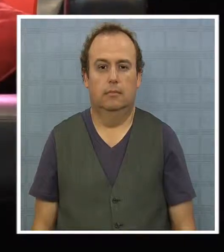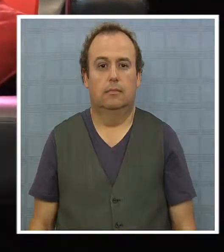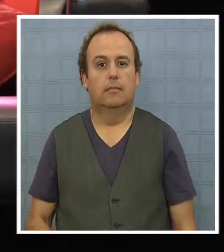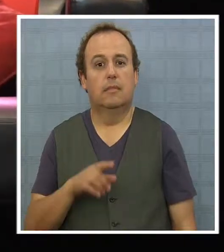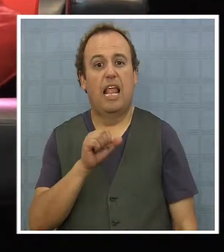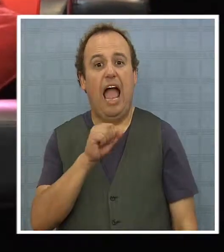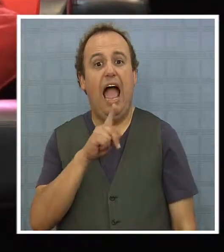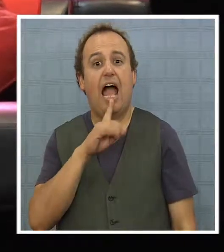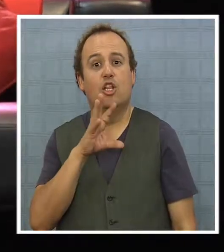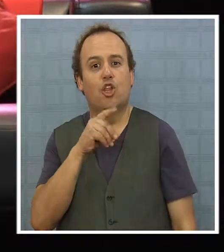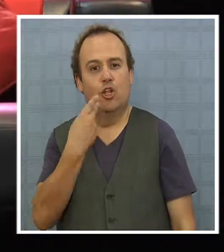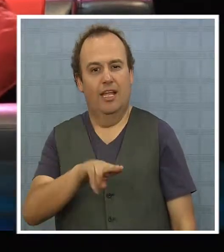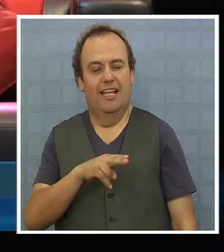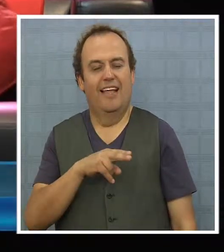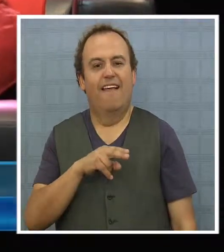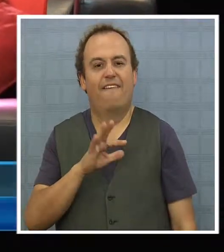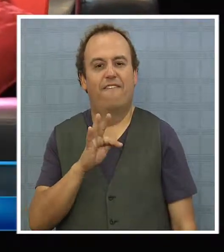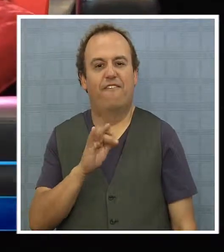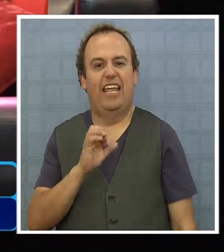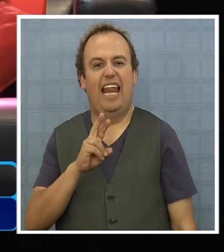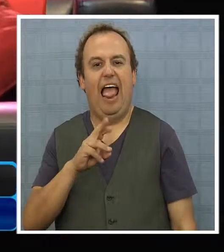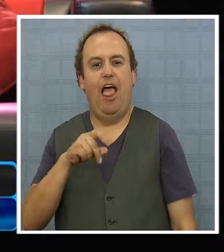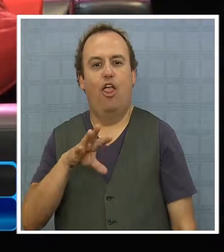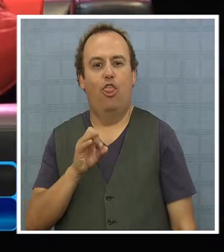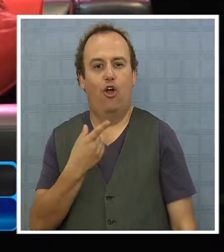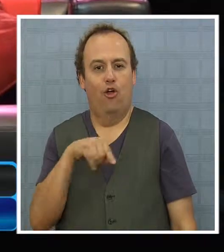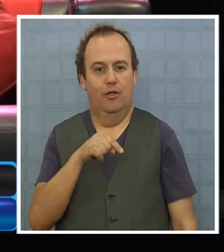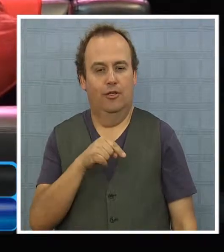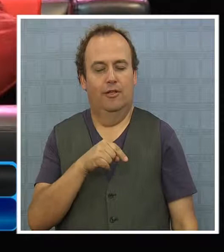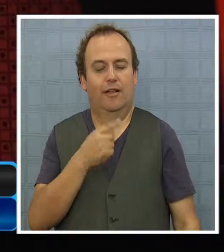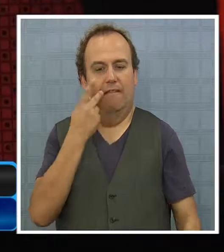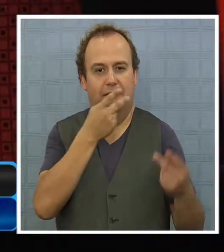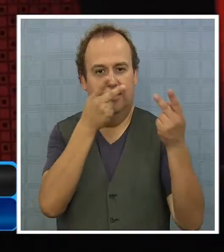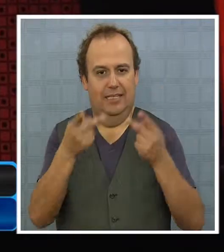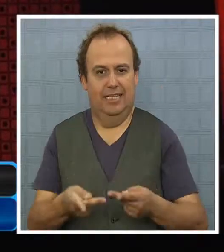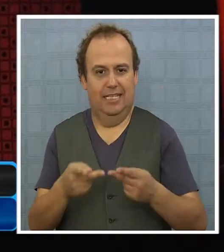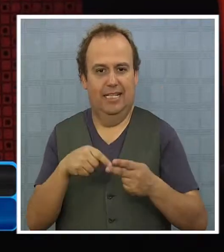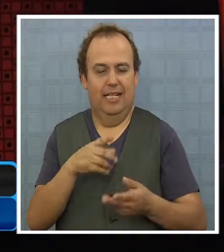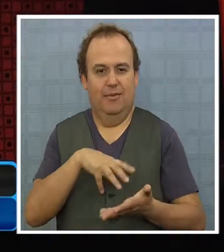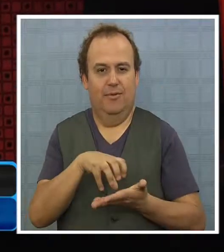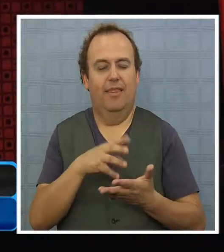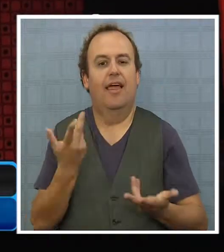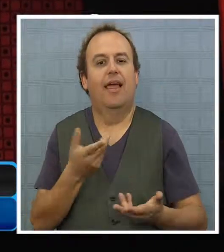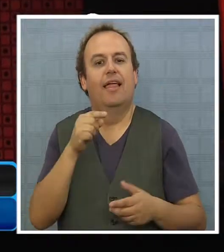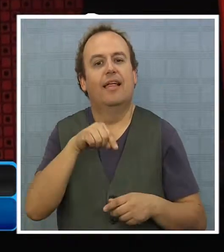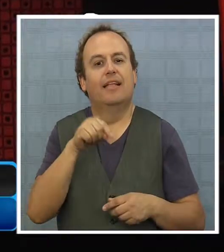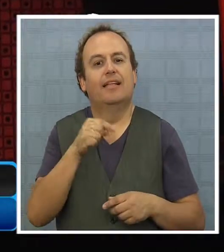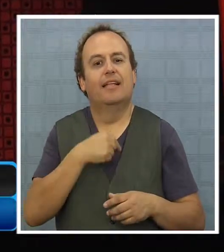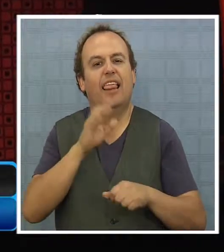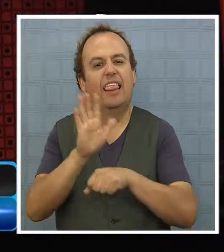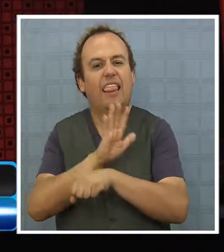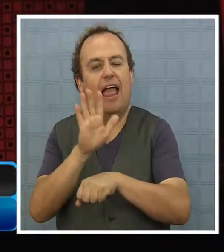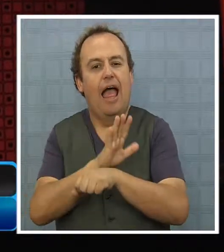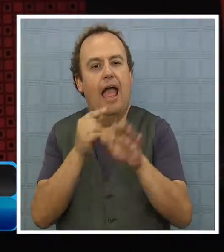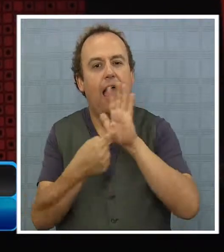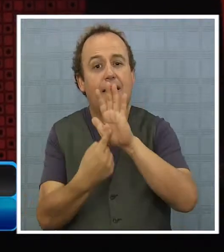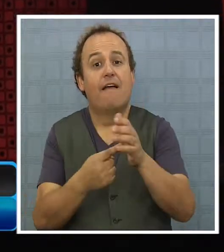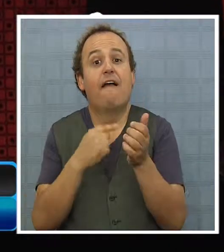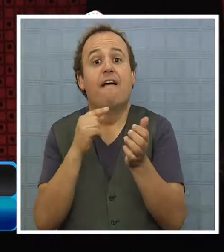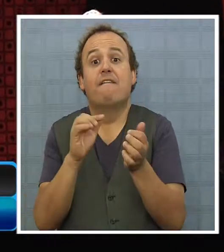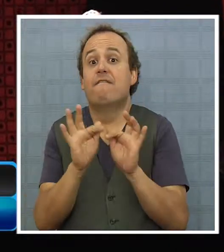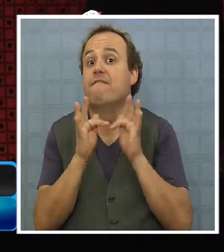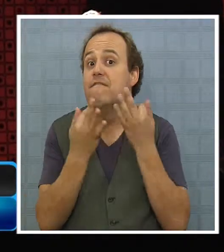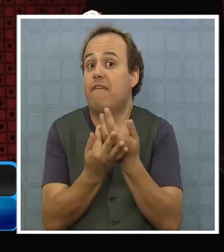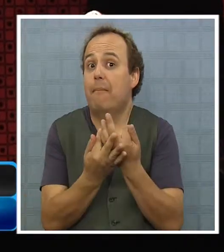El actor iquiqueño Fernando Godoy visitó su ciudad natal en el marco de la presentación de la obra de teatro La Familia